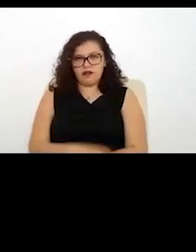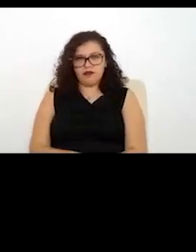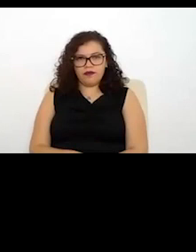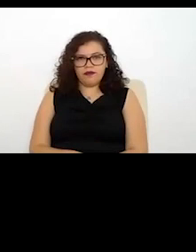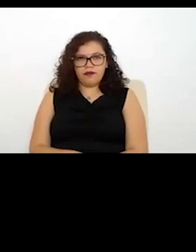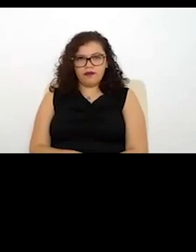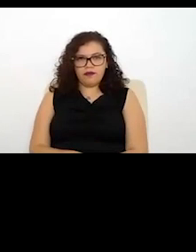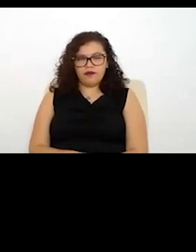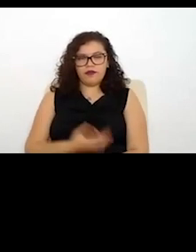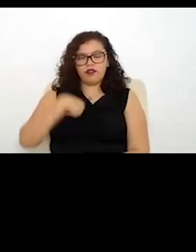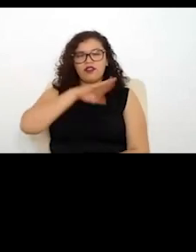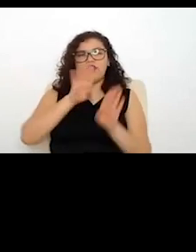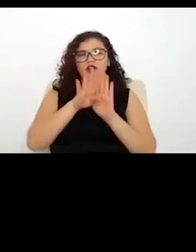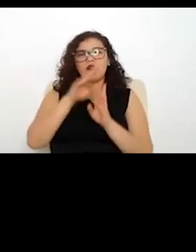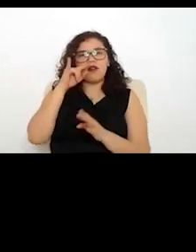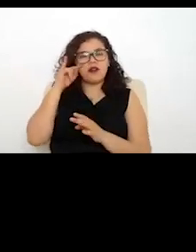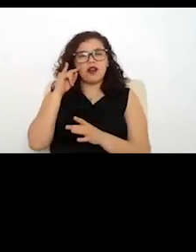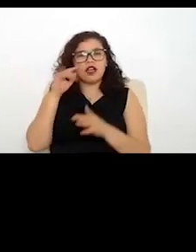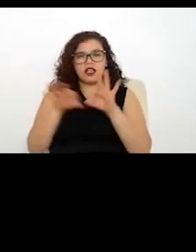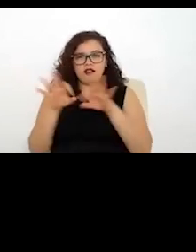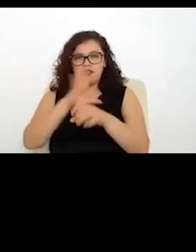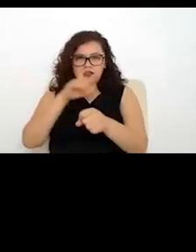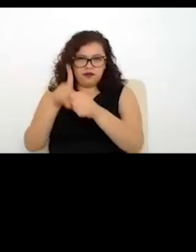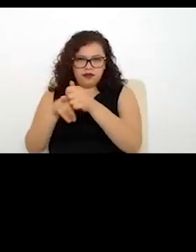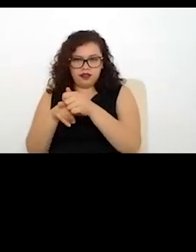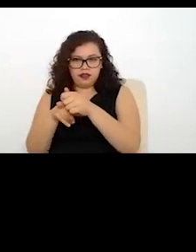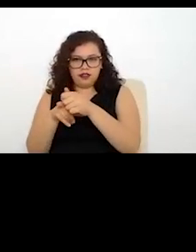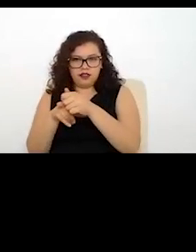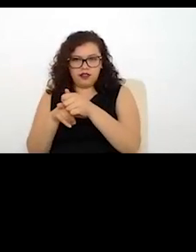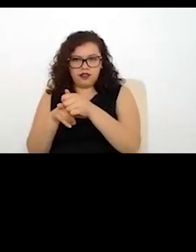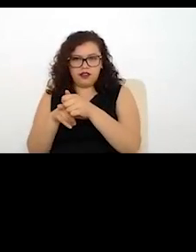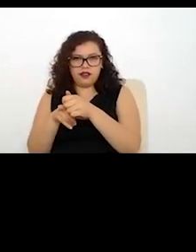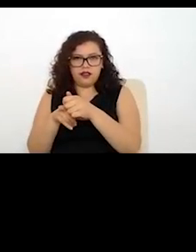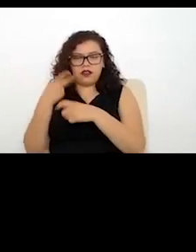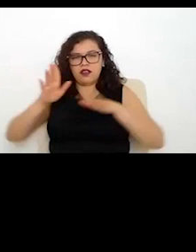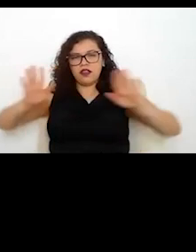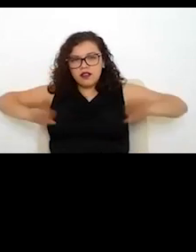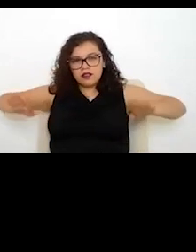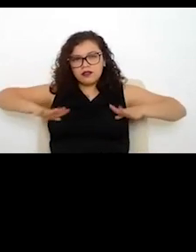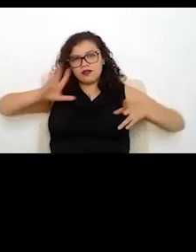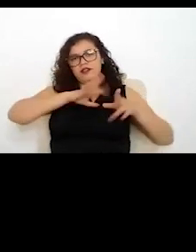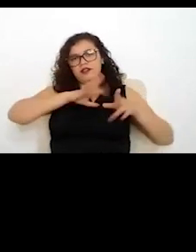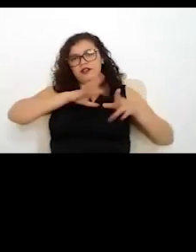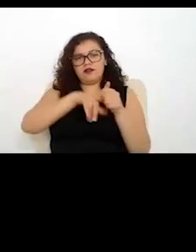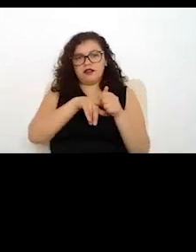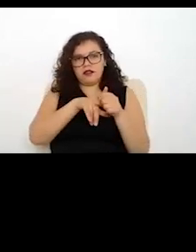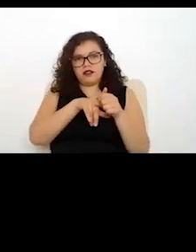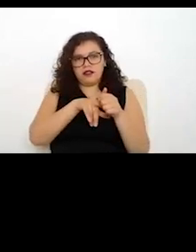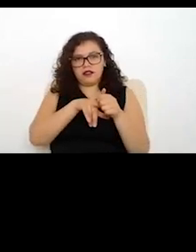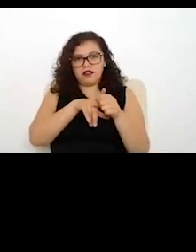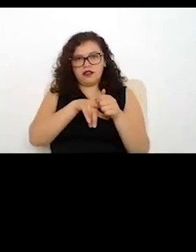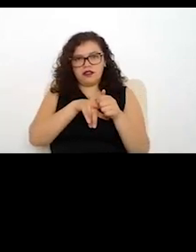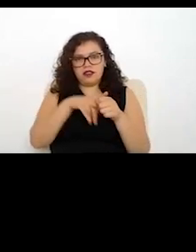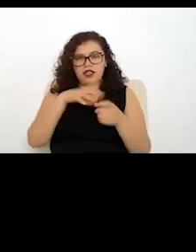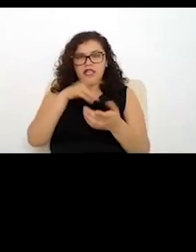no perdamos de vista que estamos hablando de un trabajo especial y la característica que tienen los trabajos especiales es que tienen